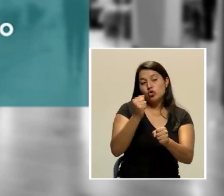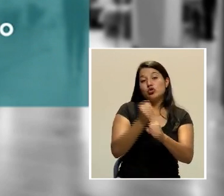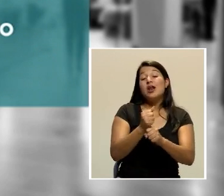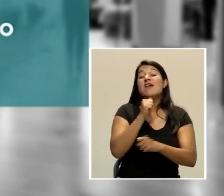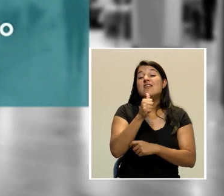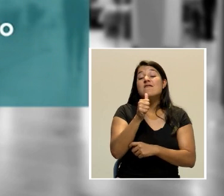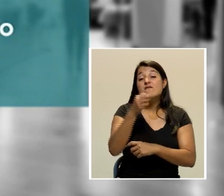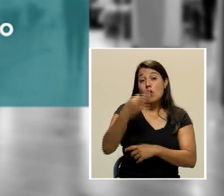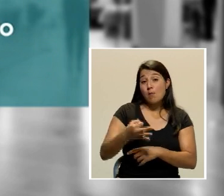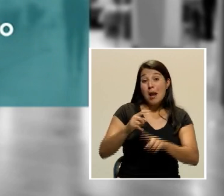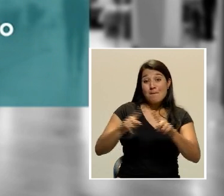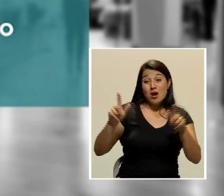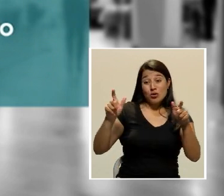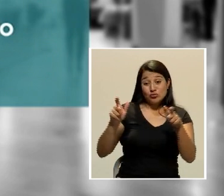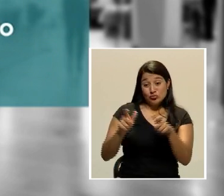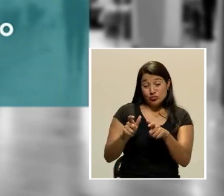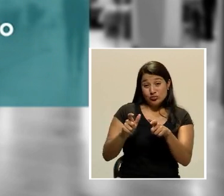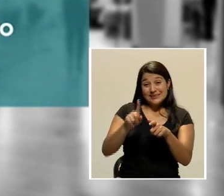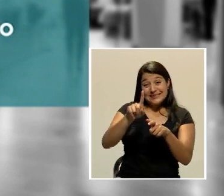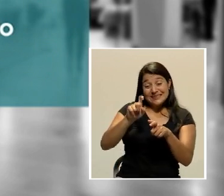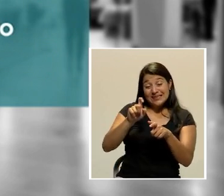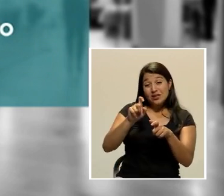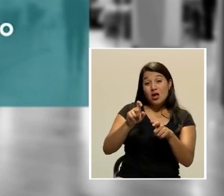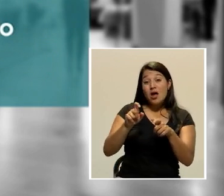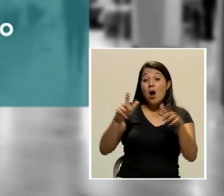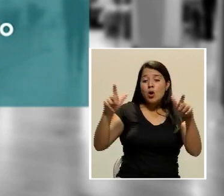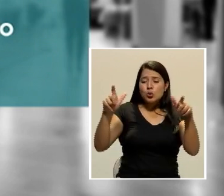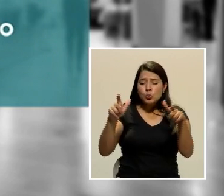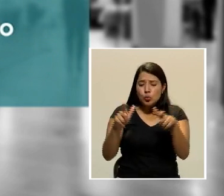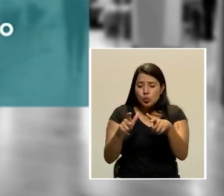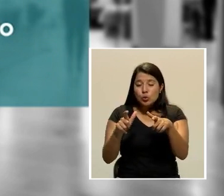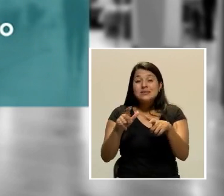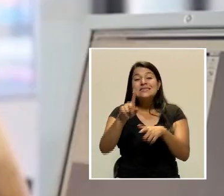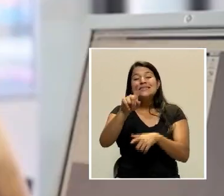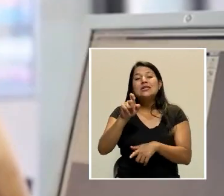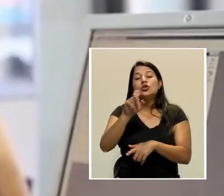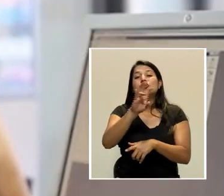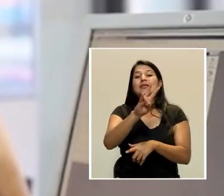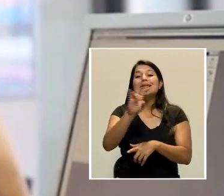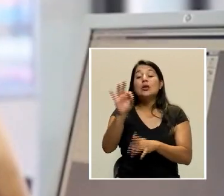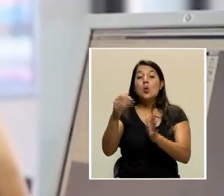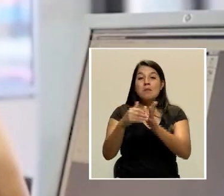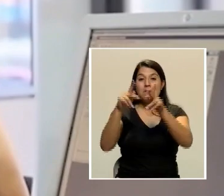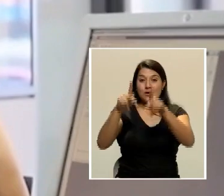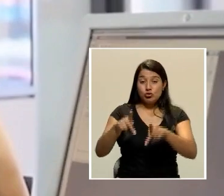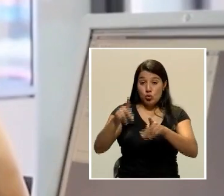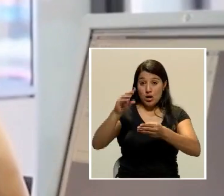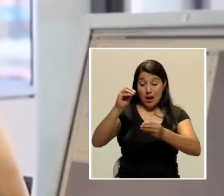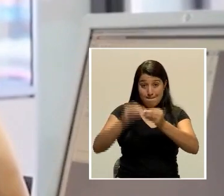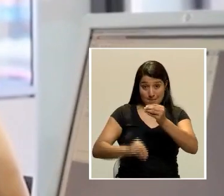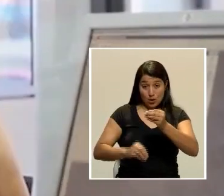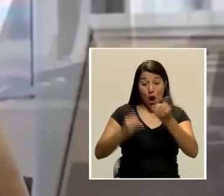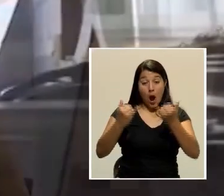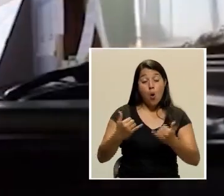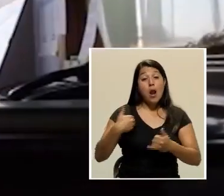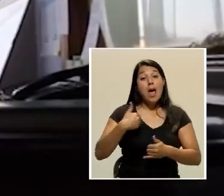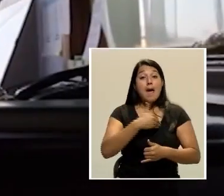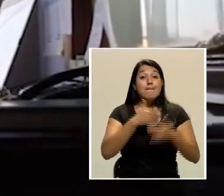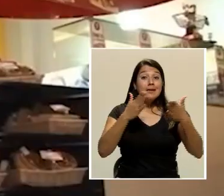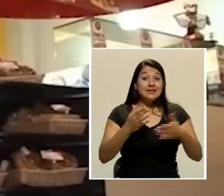disminución de 179,000 personas en ese estado en comparación al 2019. La ministra de Trabajo, Yanina Dinarte, se